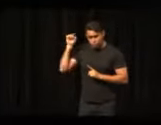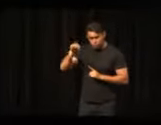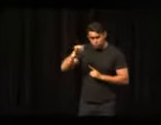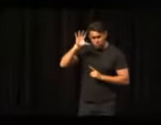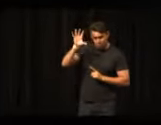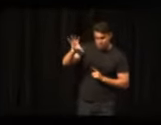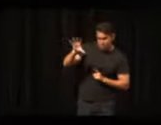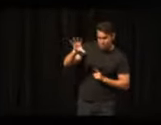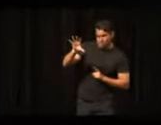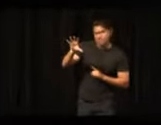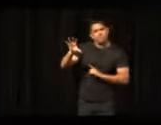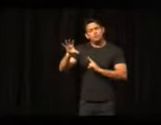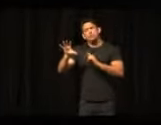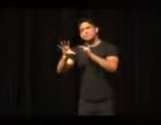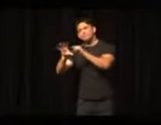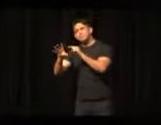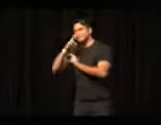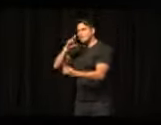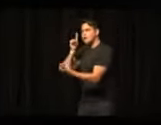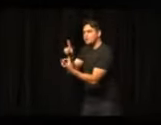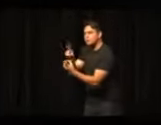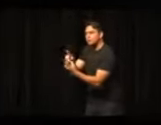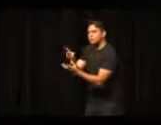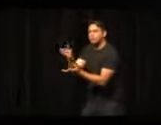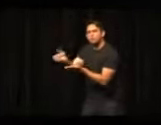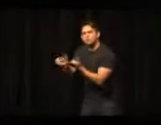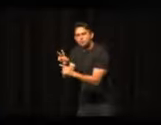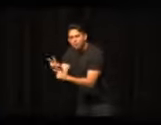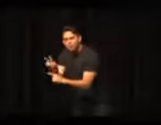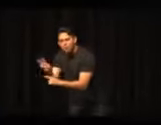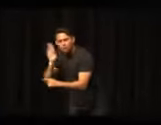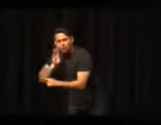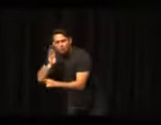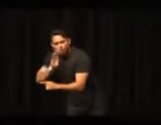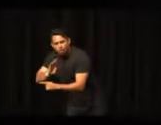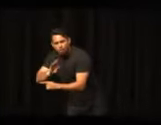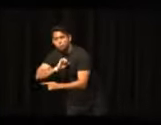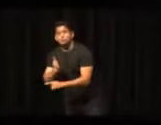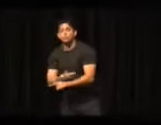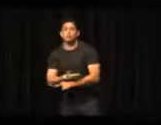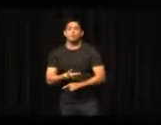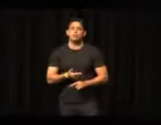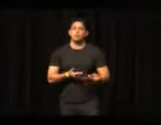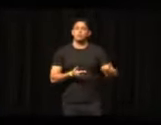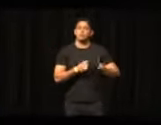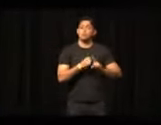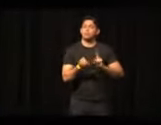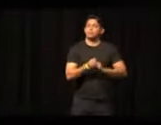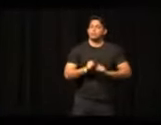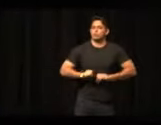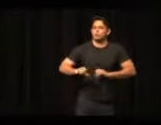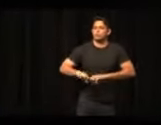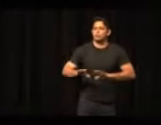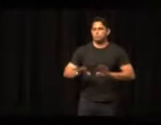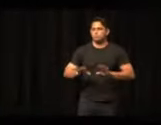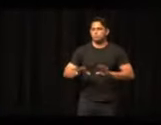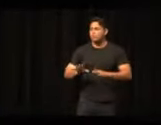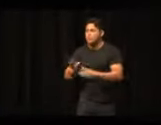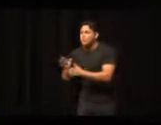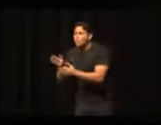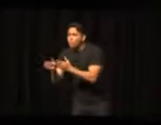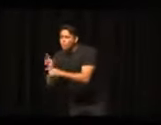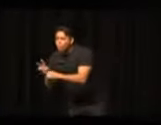justas características, una atención que es mucho más de cuidado que de hecho de socioeducacional. Entonces,